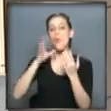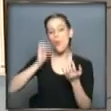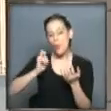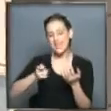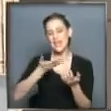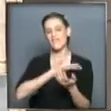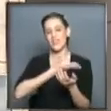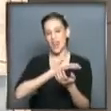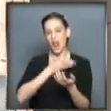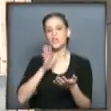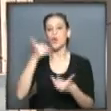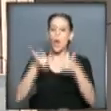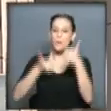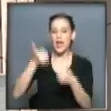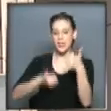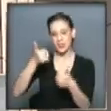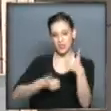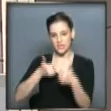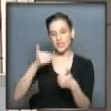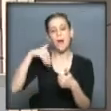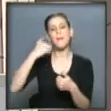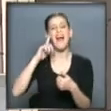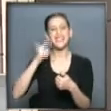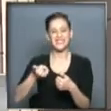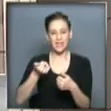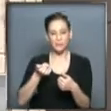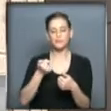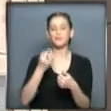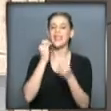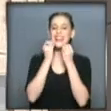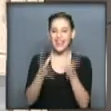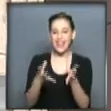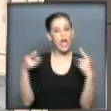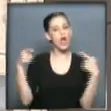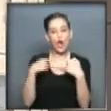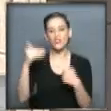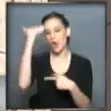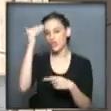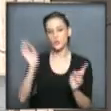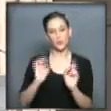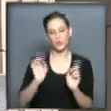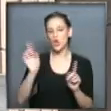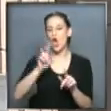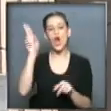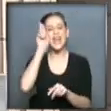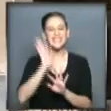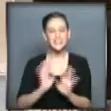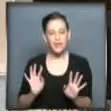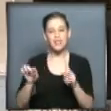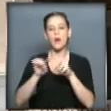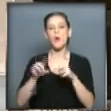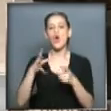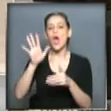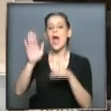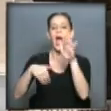con competencia electoral, María Servini de Cubría, que declaró inconstitucional el punto de la reforma judicial que promueve